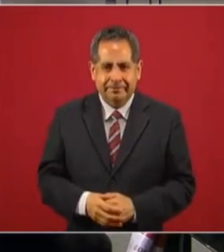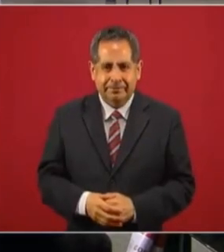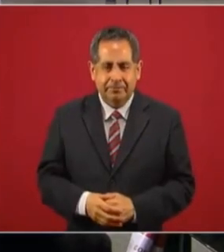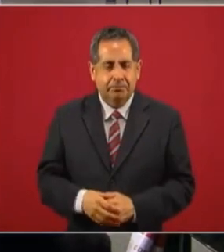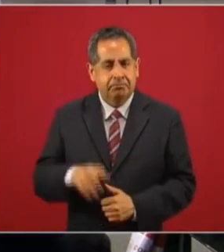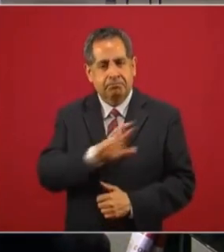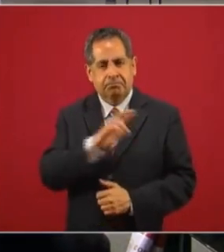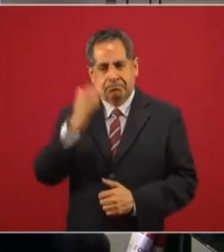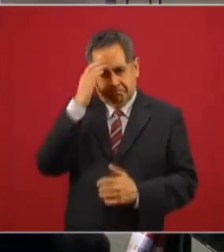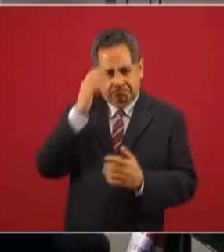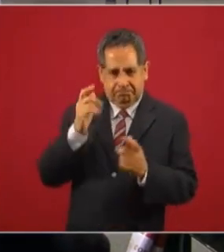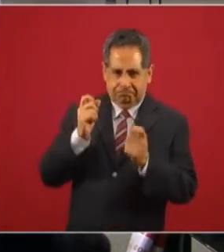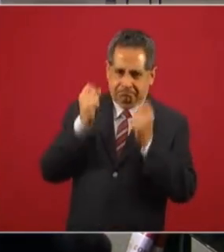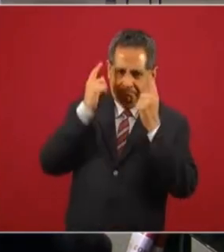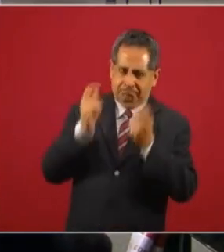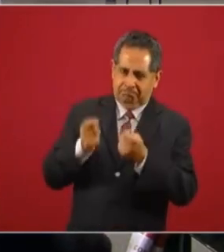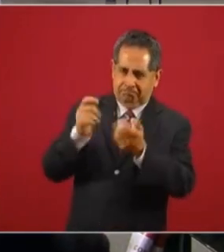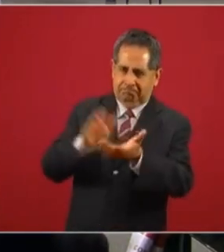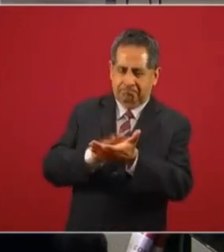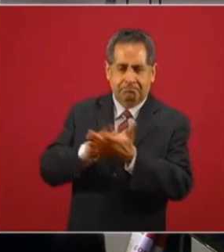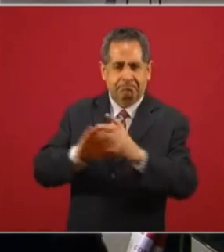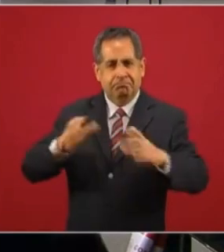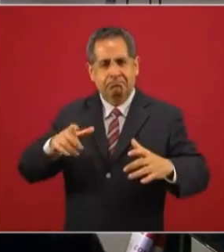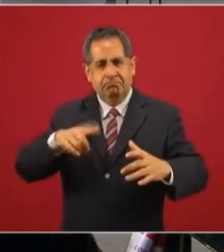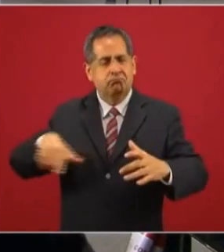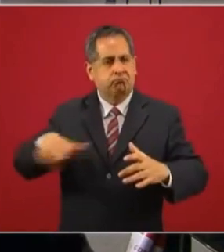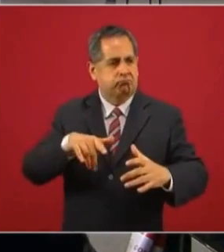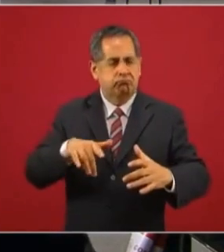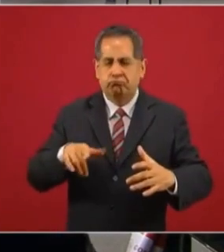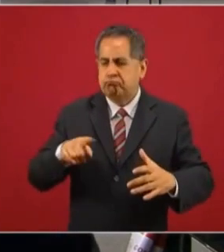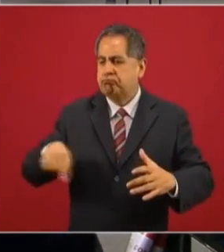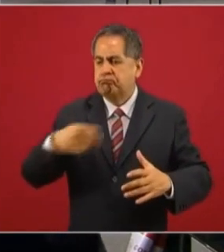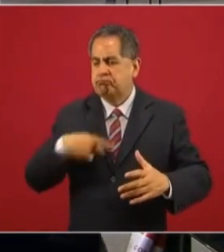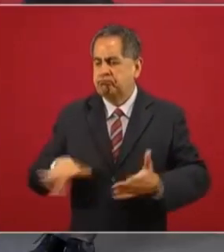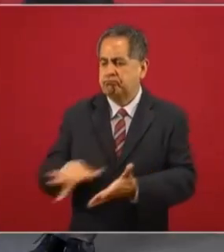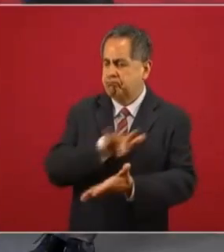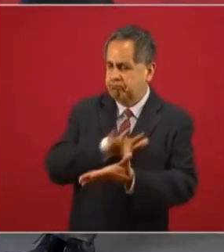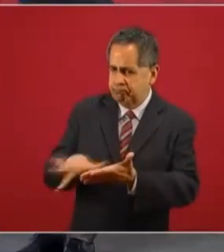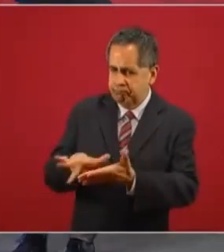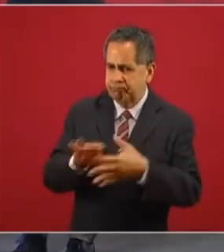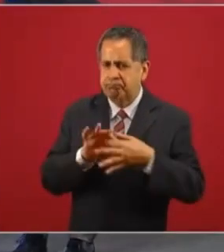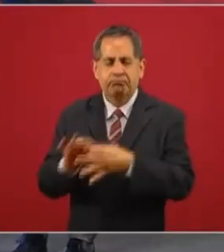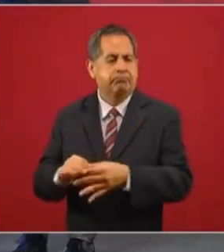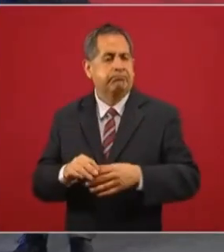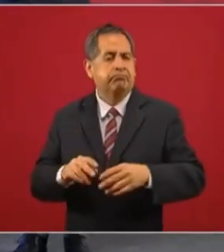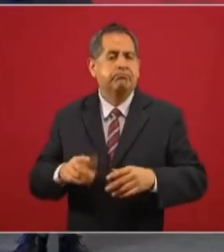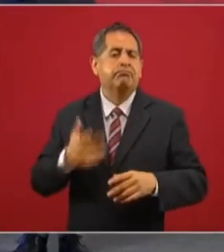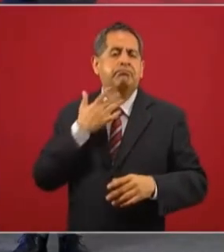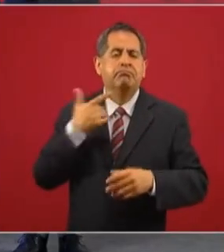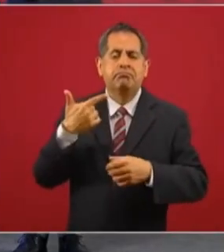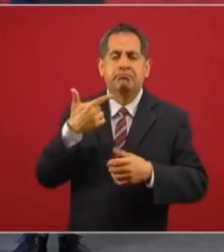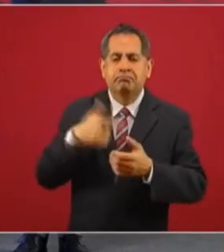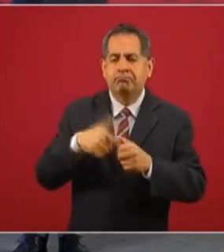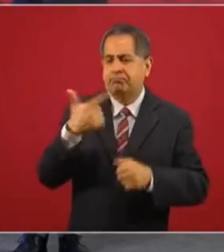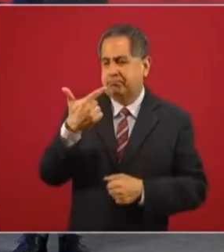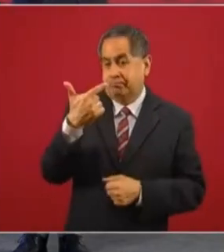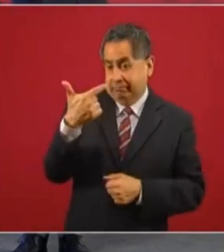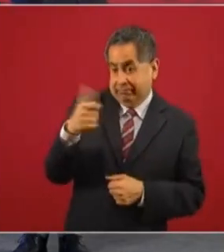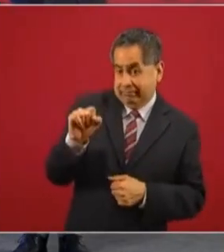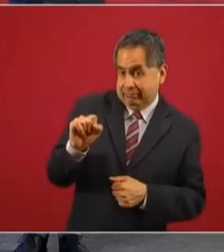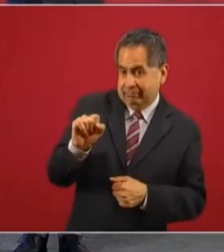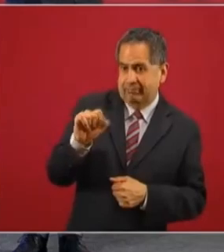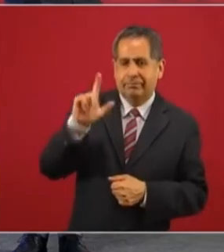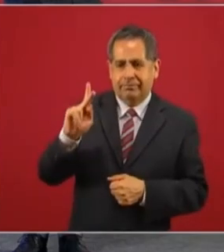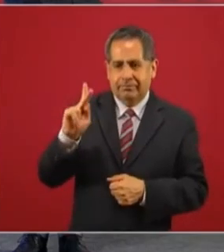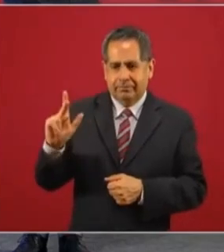este reconocimiento a la empresa como aliado del consumidor al expender gas LP en la